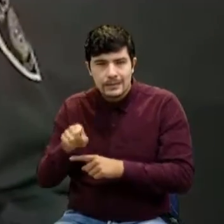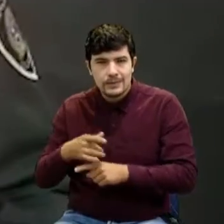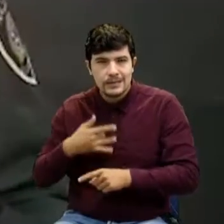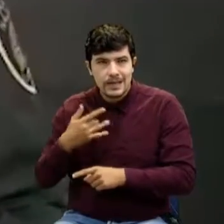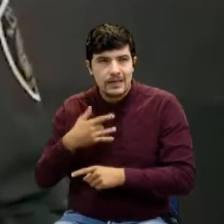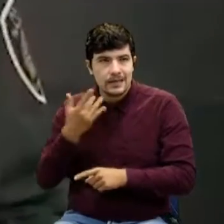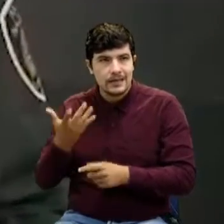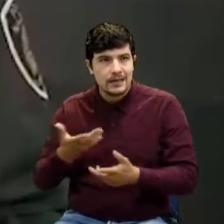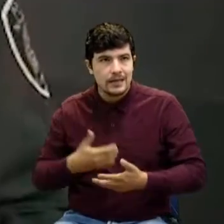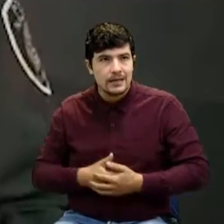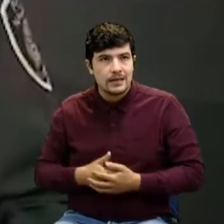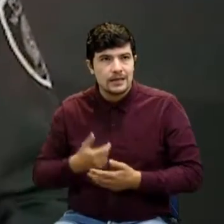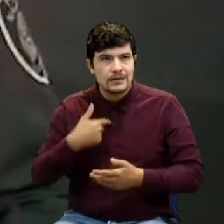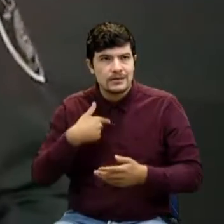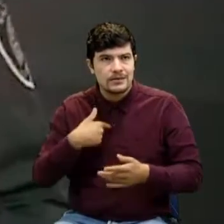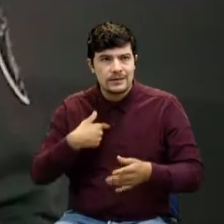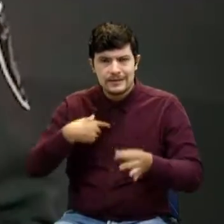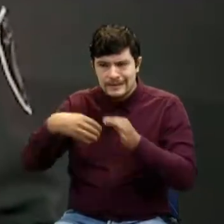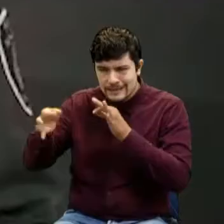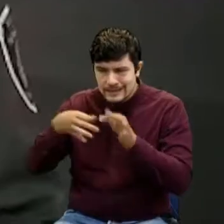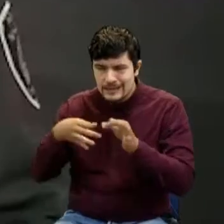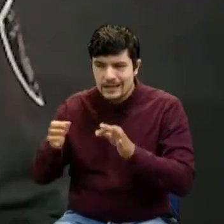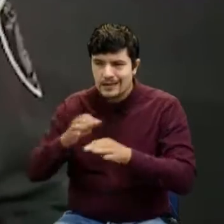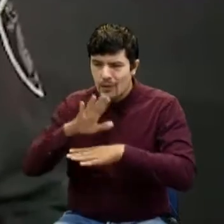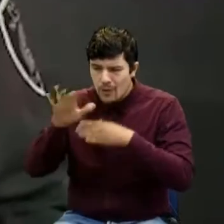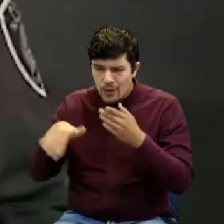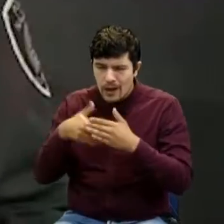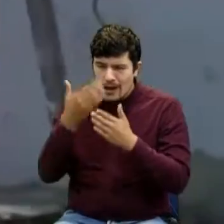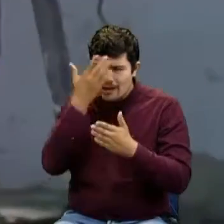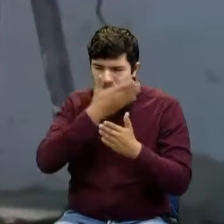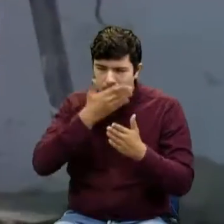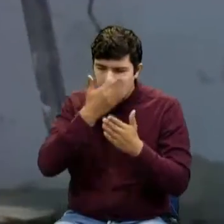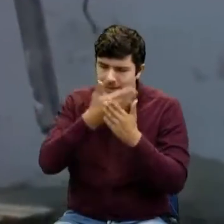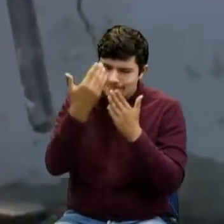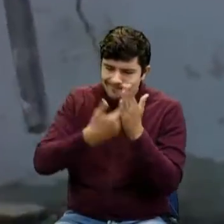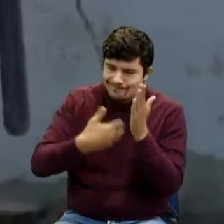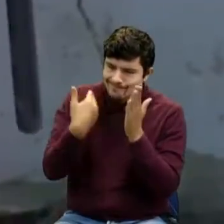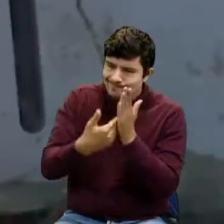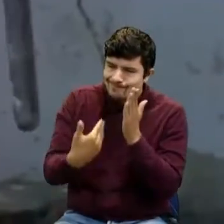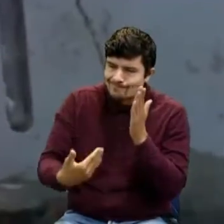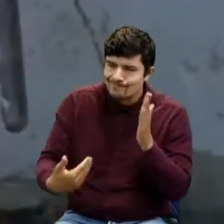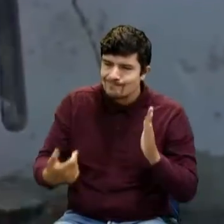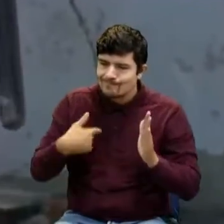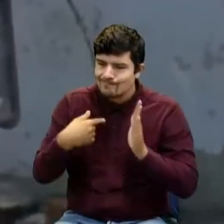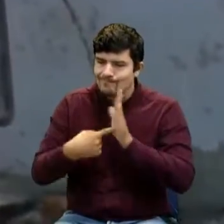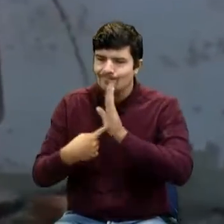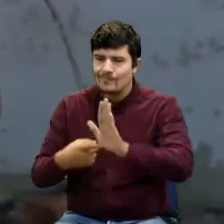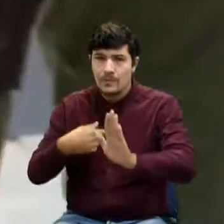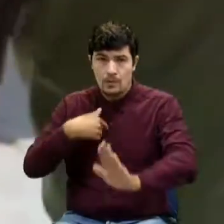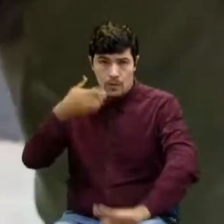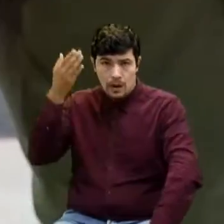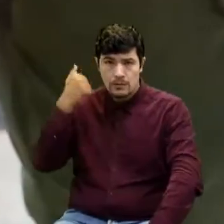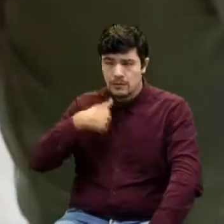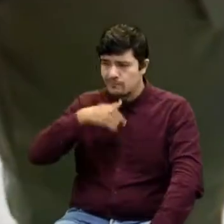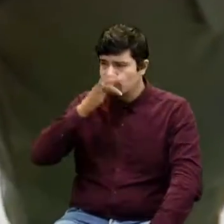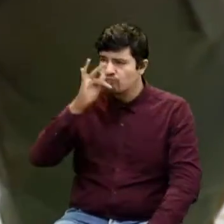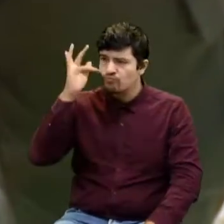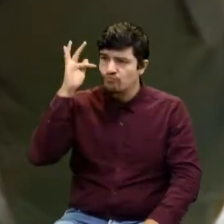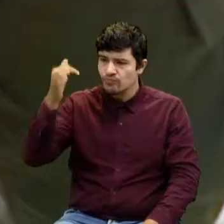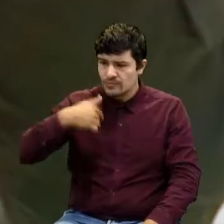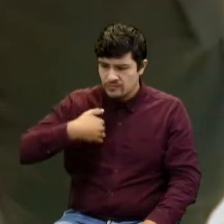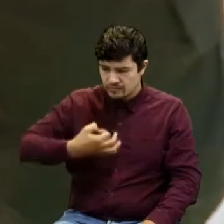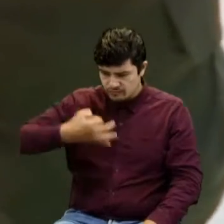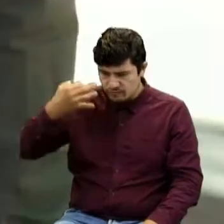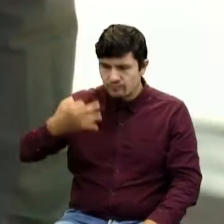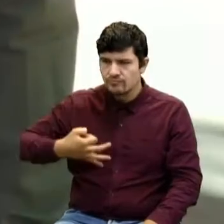Con toda la claridad y con todas las pruebas y con toda la vehemencia del juramento de cumplir